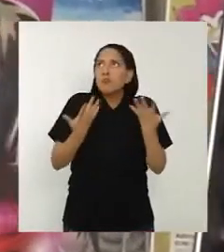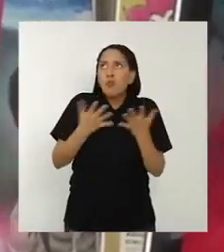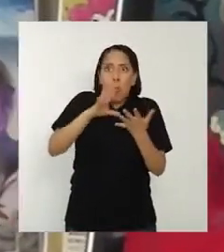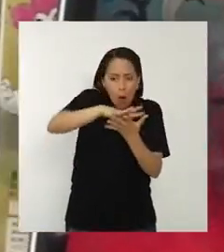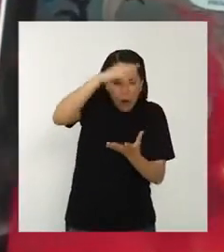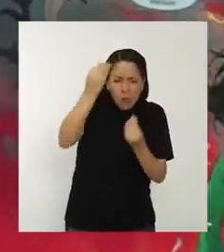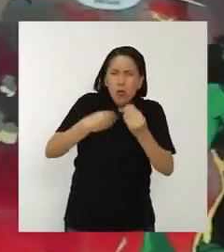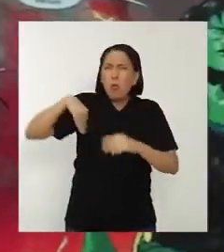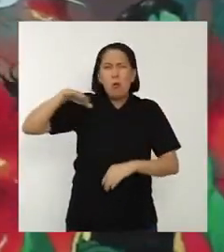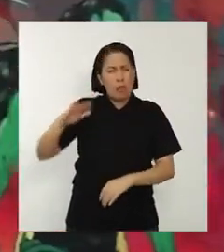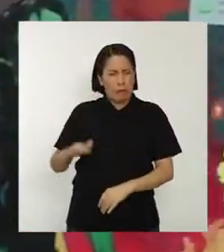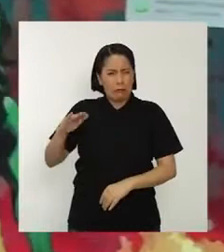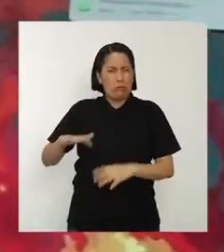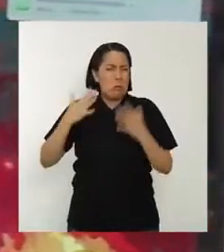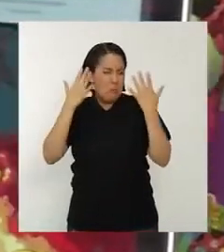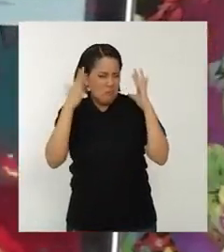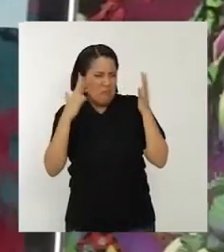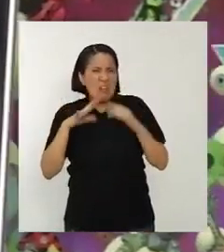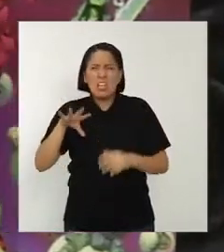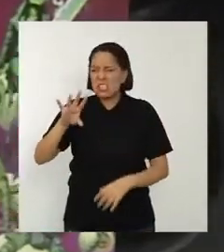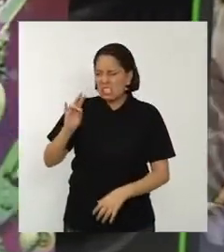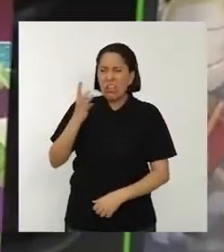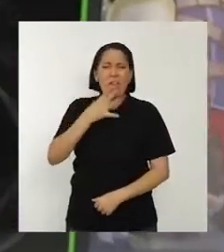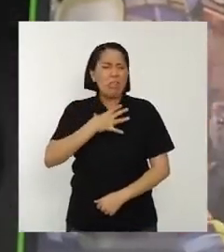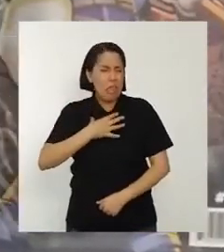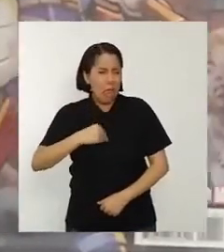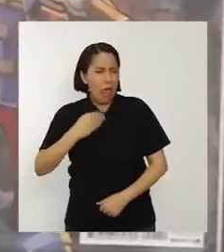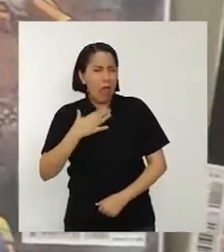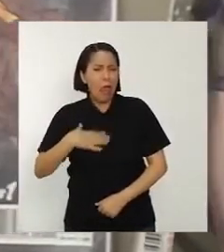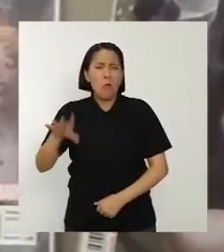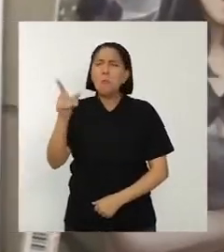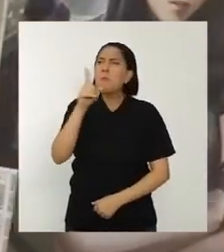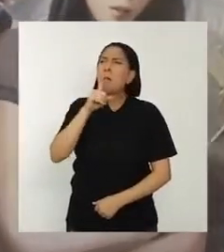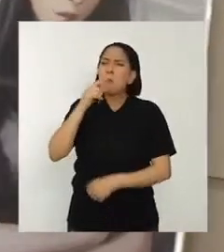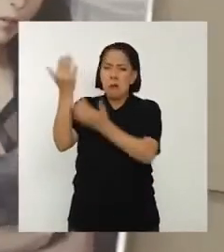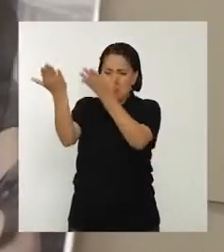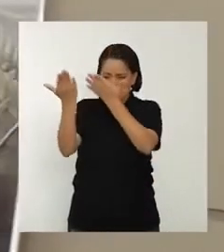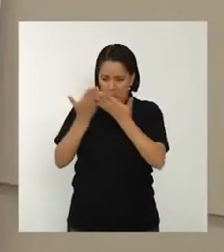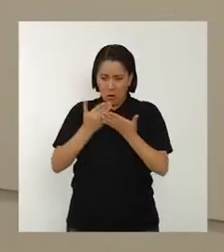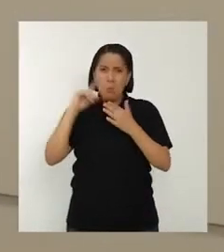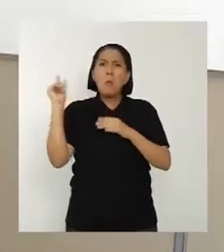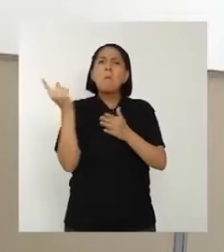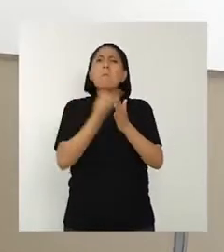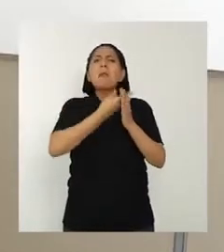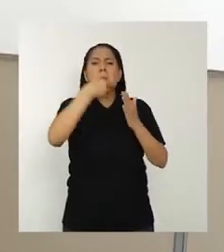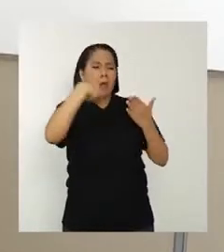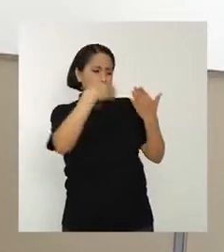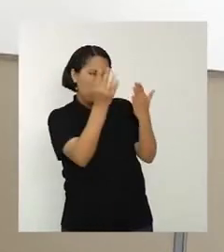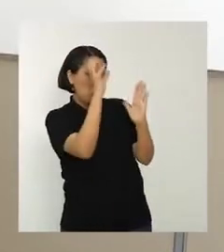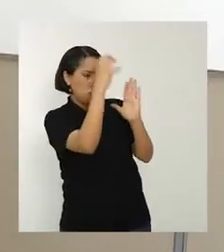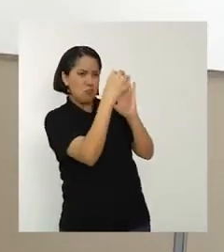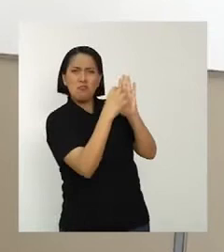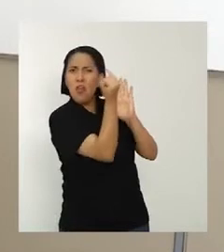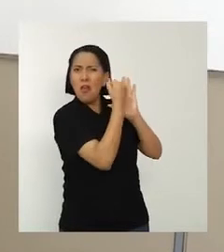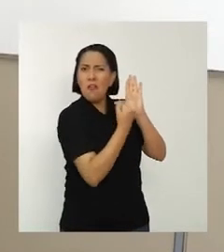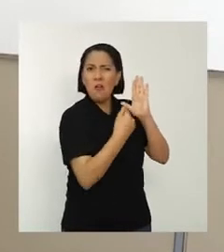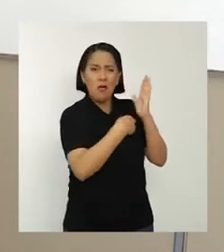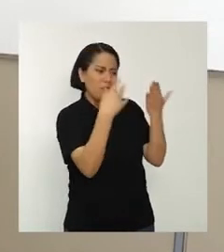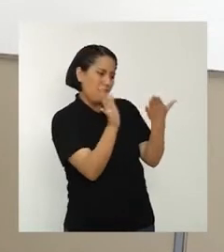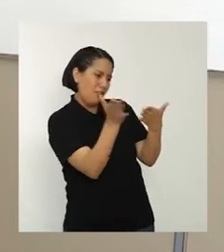Bueno, yo aprendí a dibujar de muy chico, pero más o menos a la edad de 7 años mi padre me compró mi primer cómic y desde